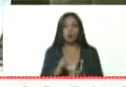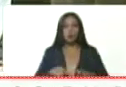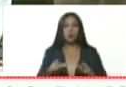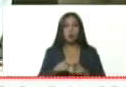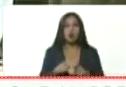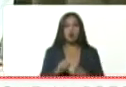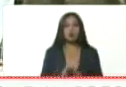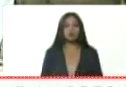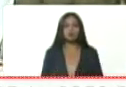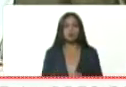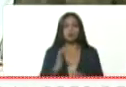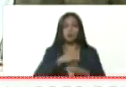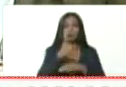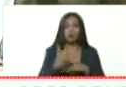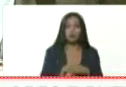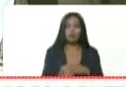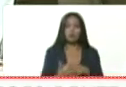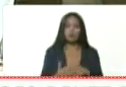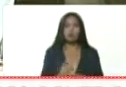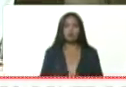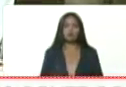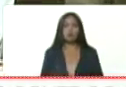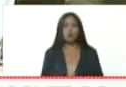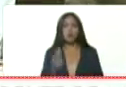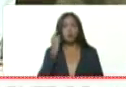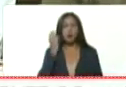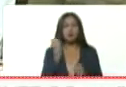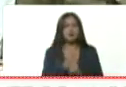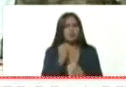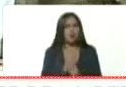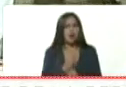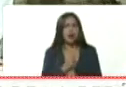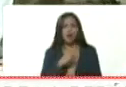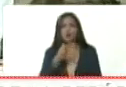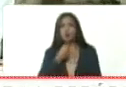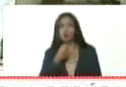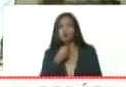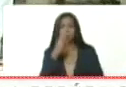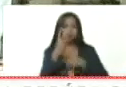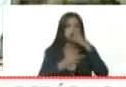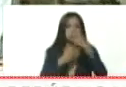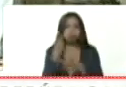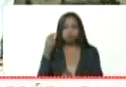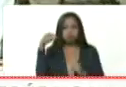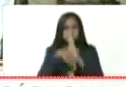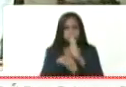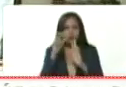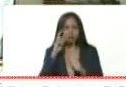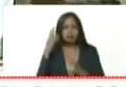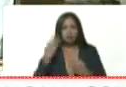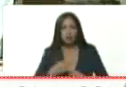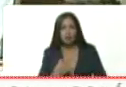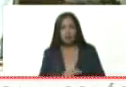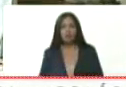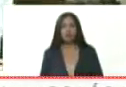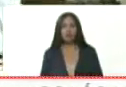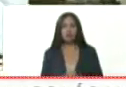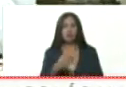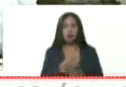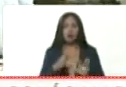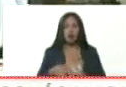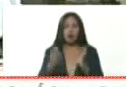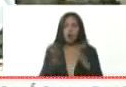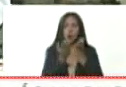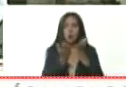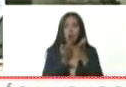en el plan ella es una mujer trabajadora que le gusta inspeccionar meterse a fondo y ella está en la unidad educativa